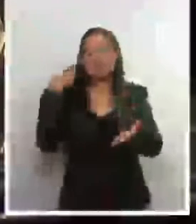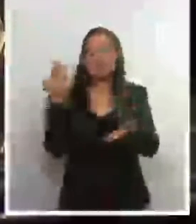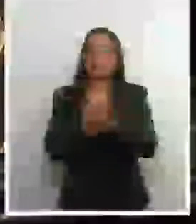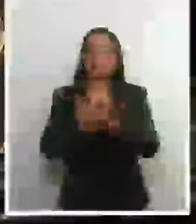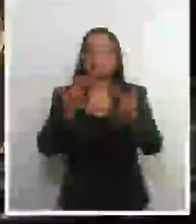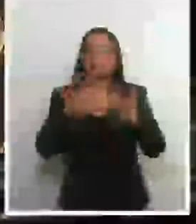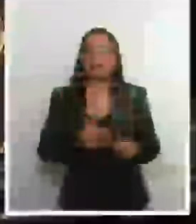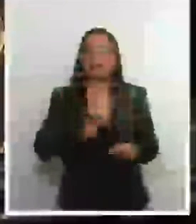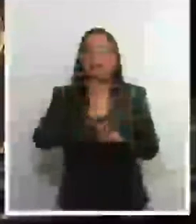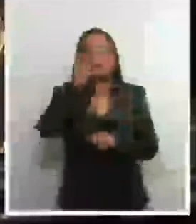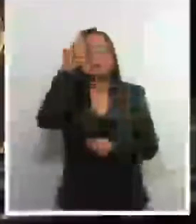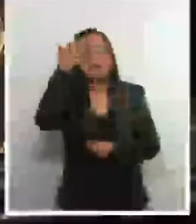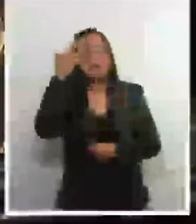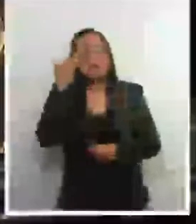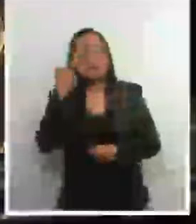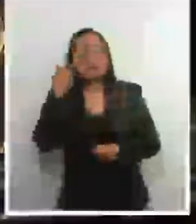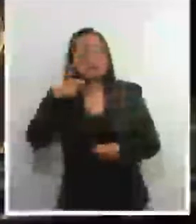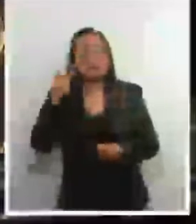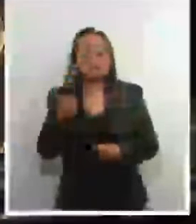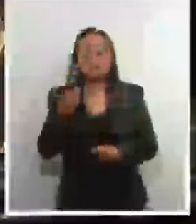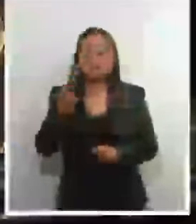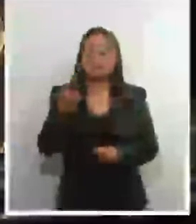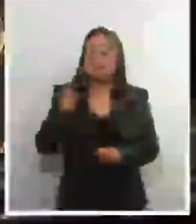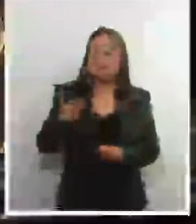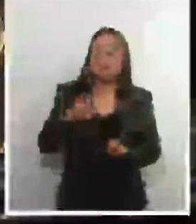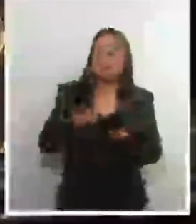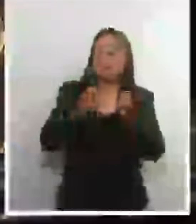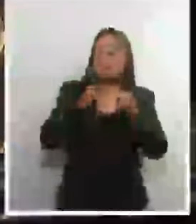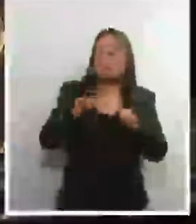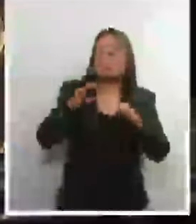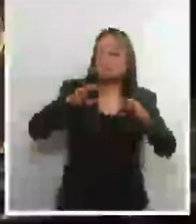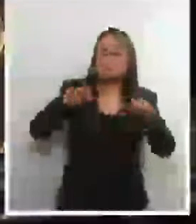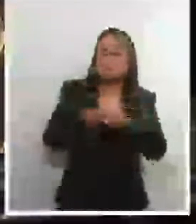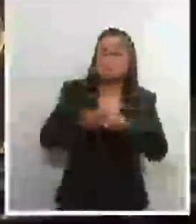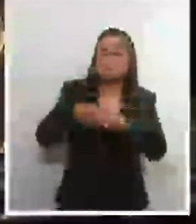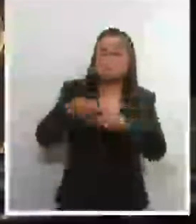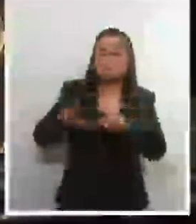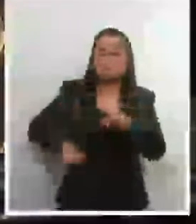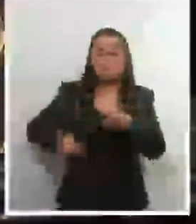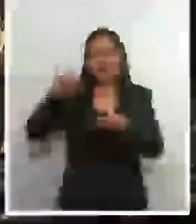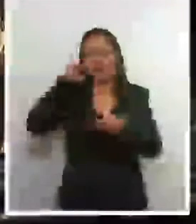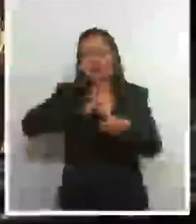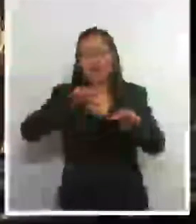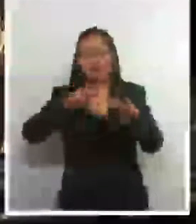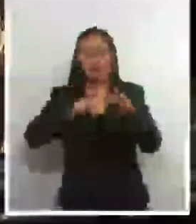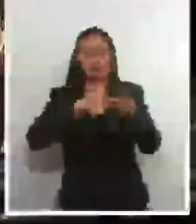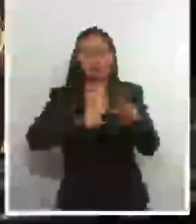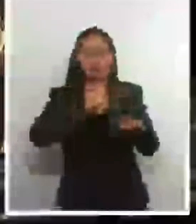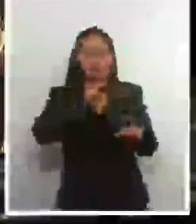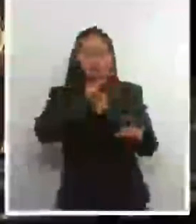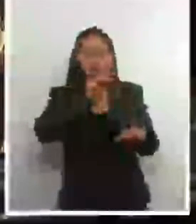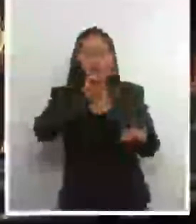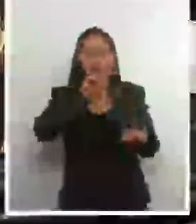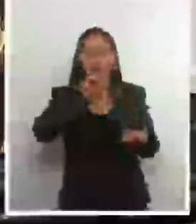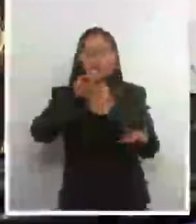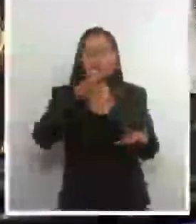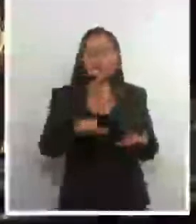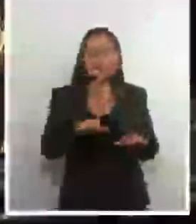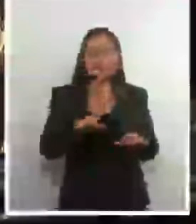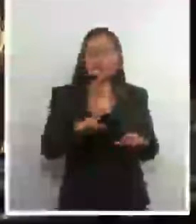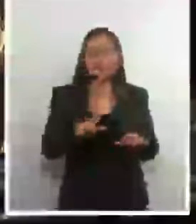que dan para esta independencia del fiscal respecto